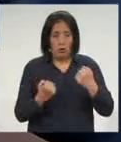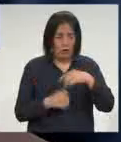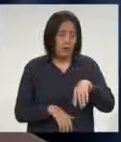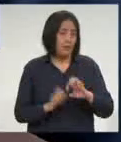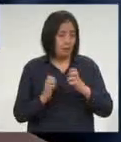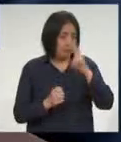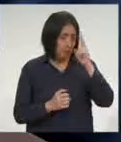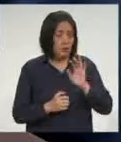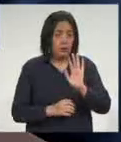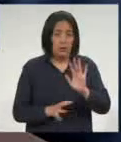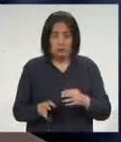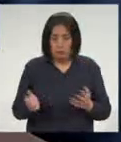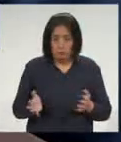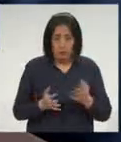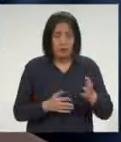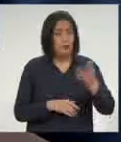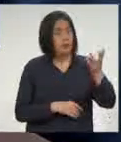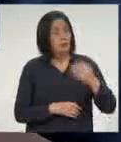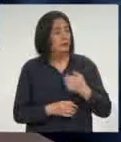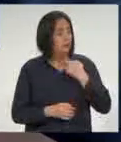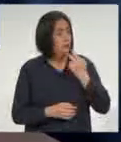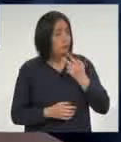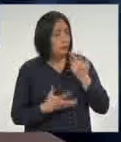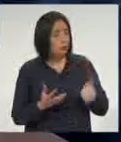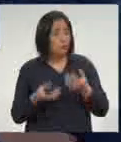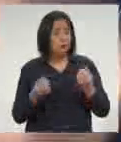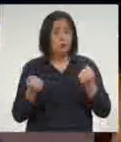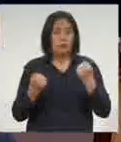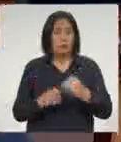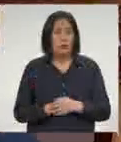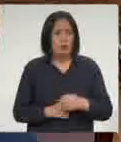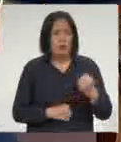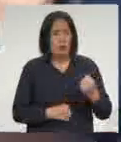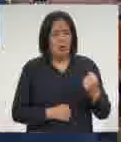a tu modo mountain or lírico como un gol